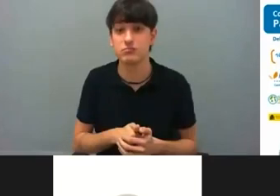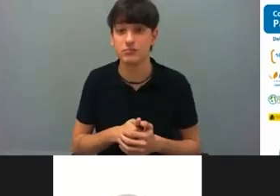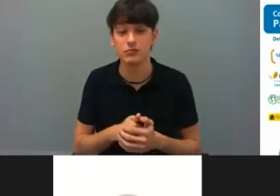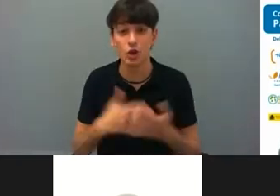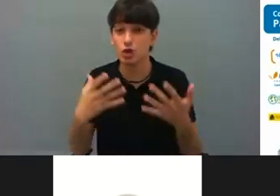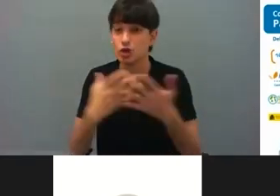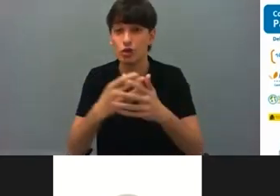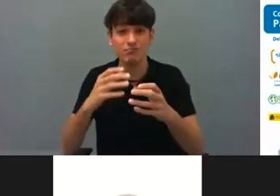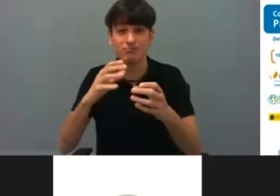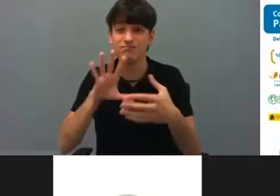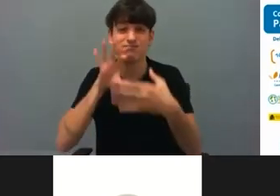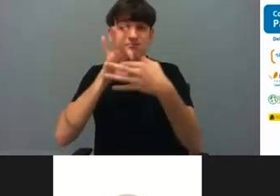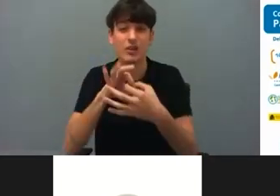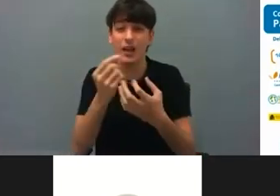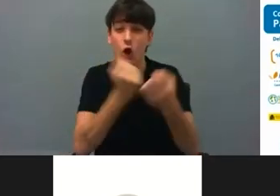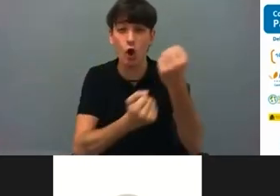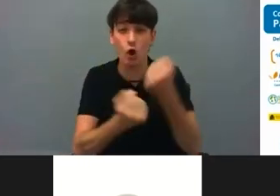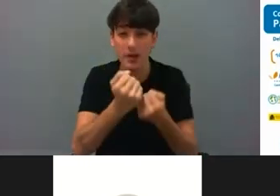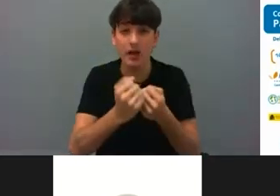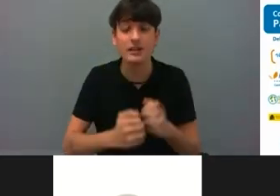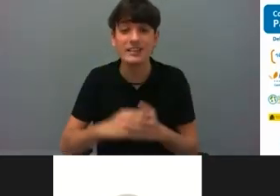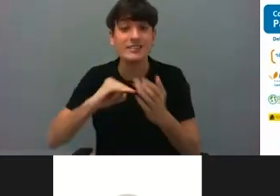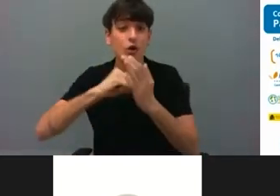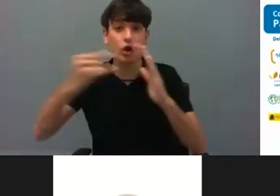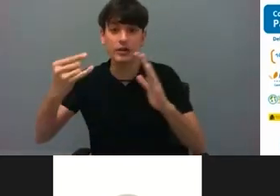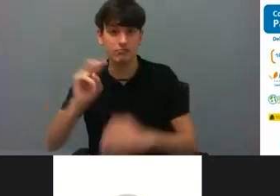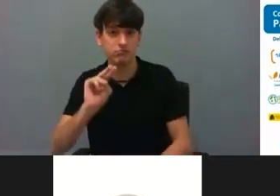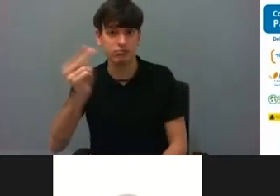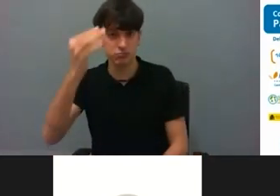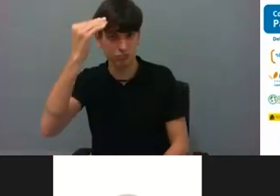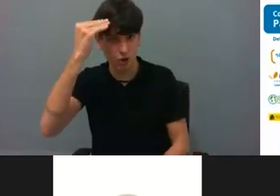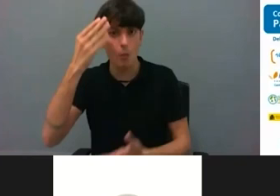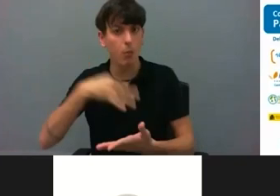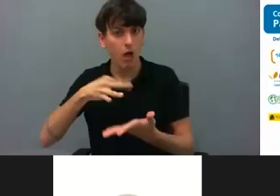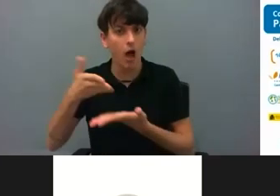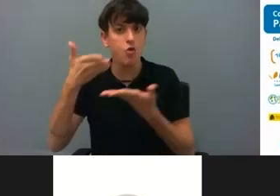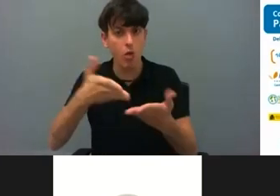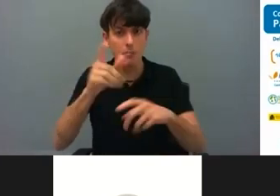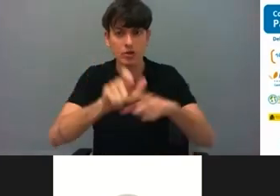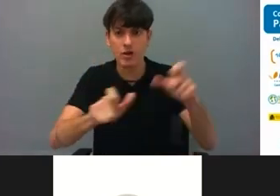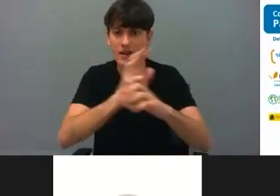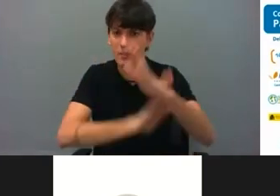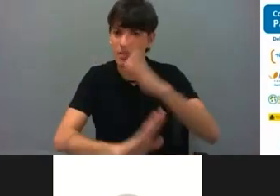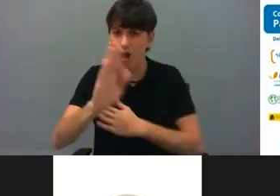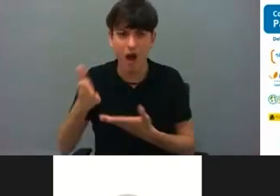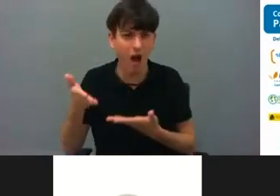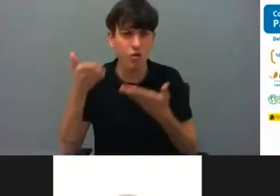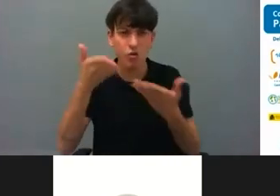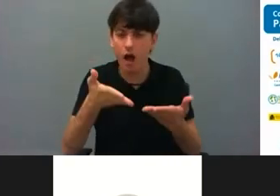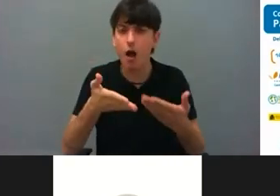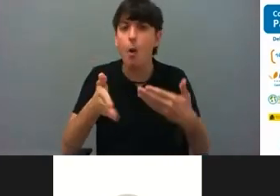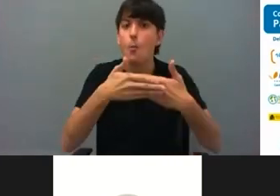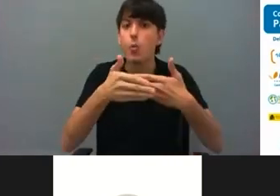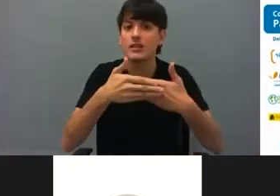economía nada más. La tecnología es el caso contrario. Creo que ayudará a muchas personas con discapacidad. Les abrirá puertas que hoy se encuentran cerradas y